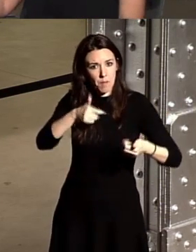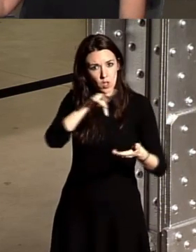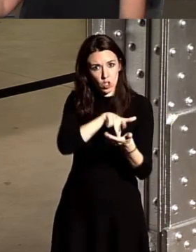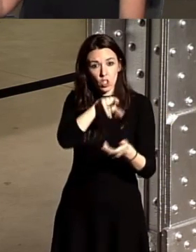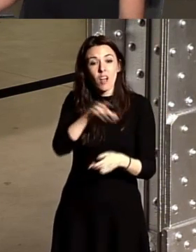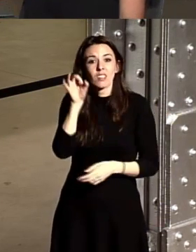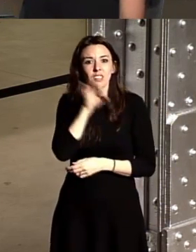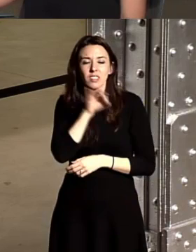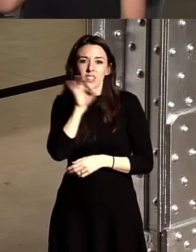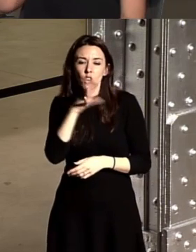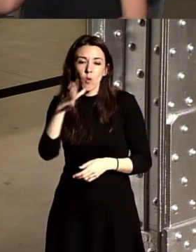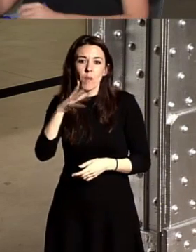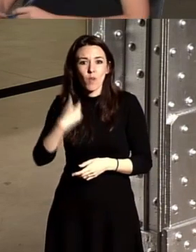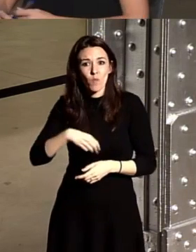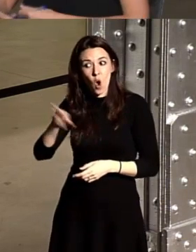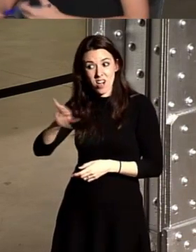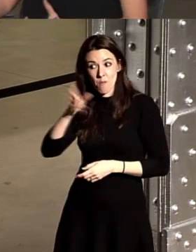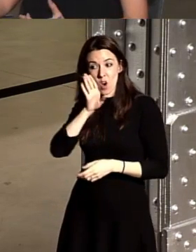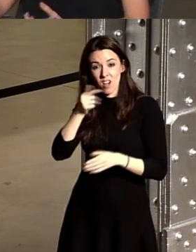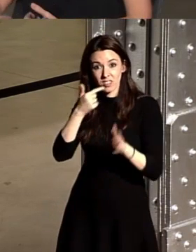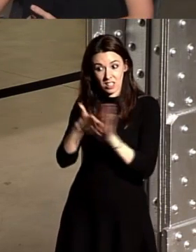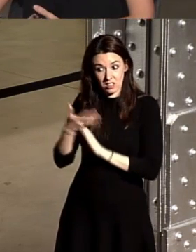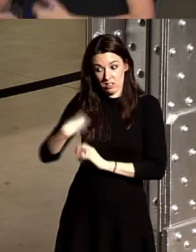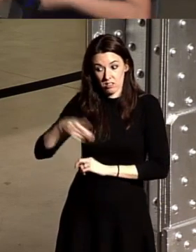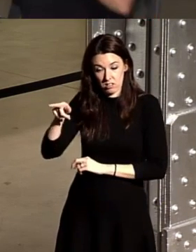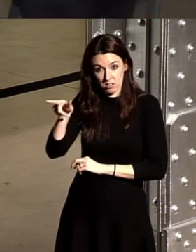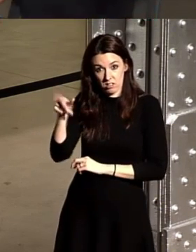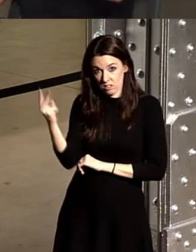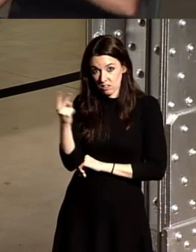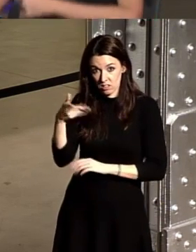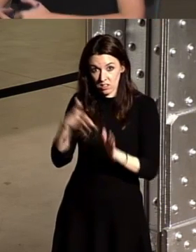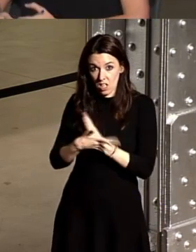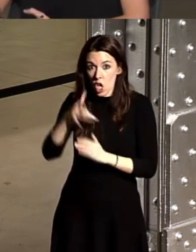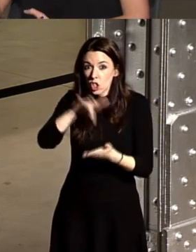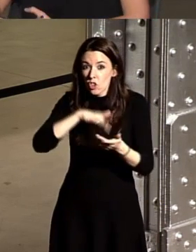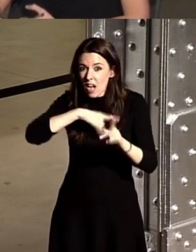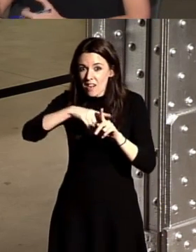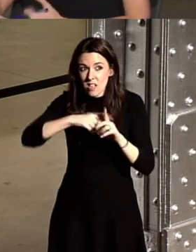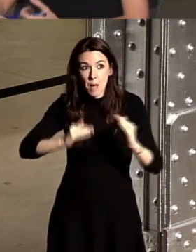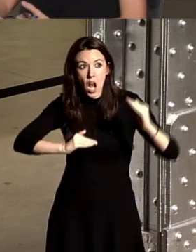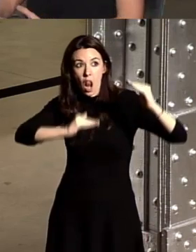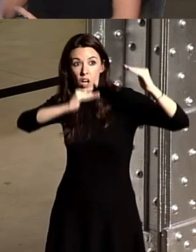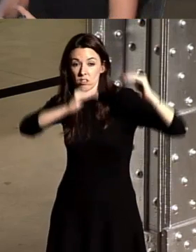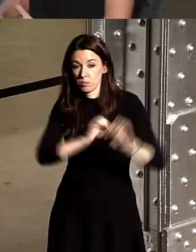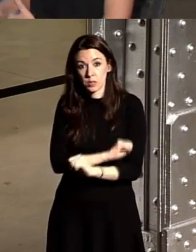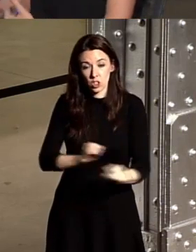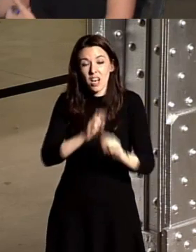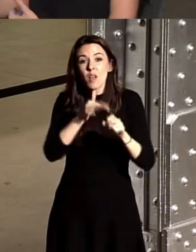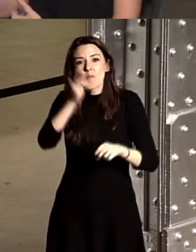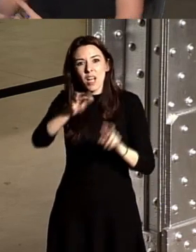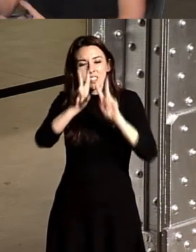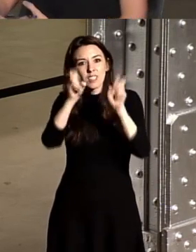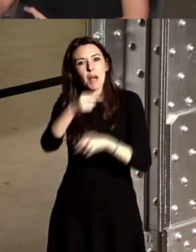este siglo, pero como dice Ramón y como explicaba ella, aquí nunca habíamos llegado a ese nivel, ¿no? Sobre todo con respecto al tema de